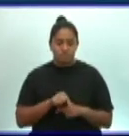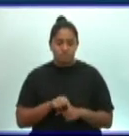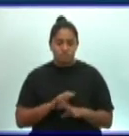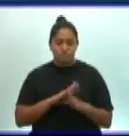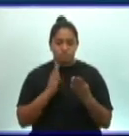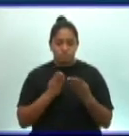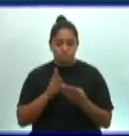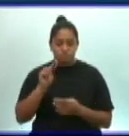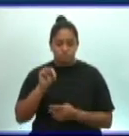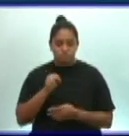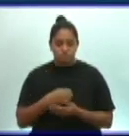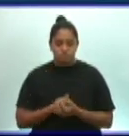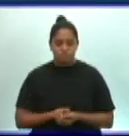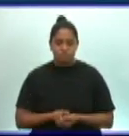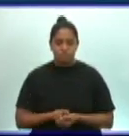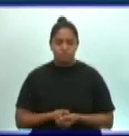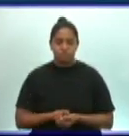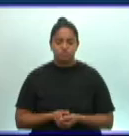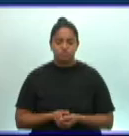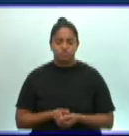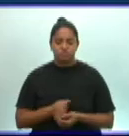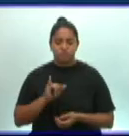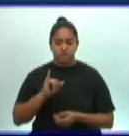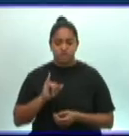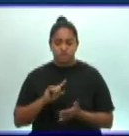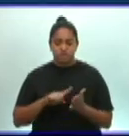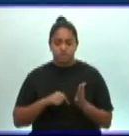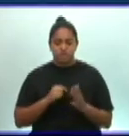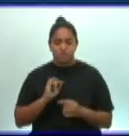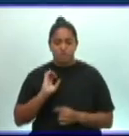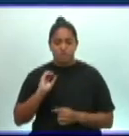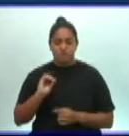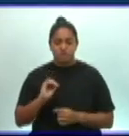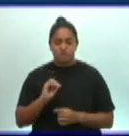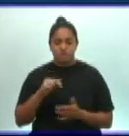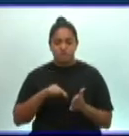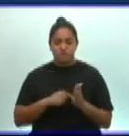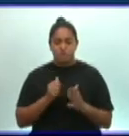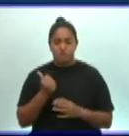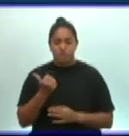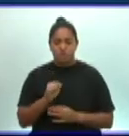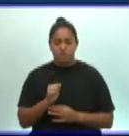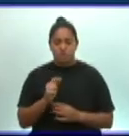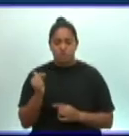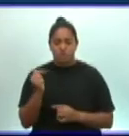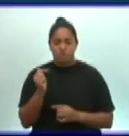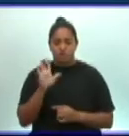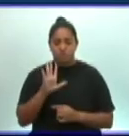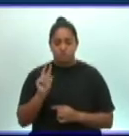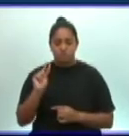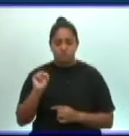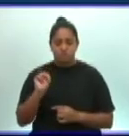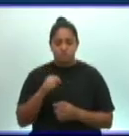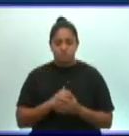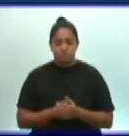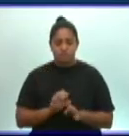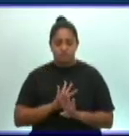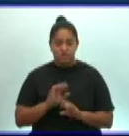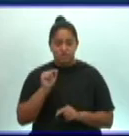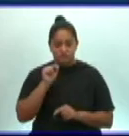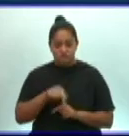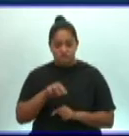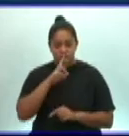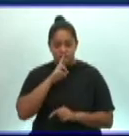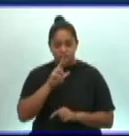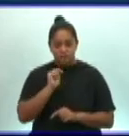El resultado de esta es igual a 6,0 por 10 a la menos 5 newton. Espero también, por supuesto, que hayan llegado a este resultado. Así que